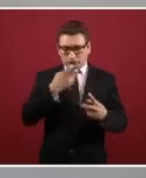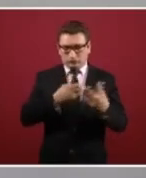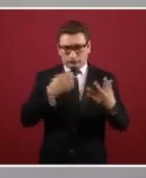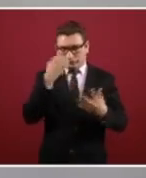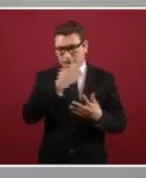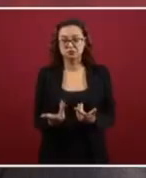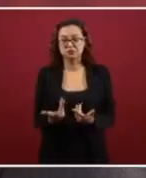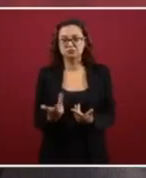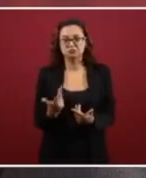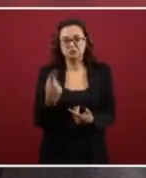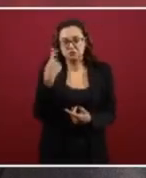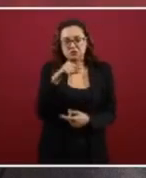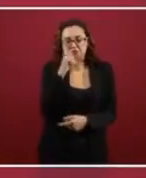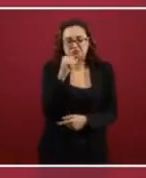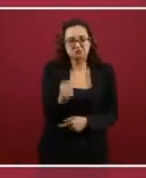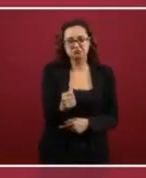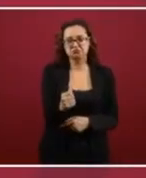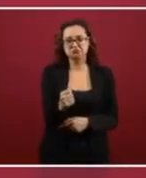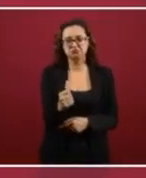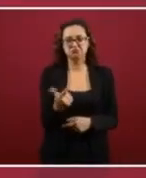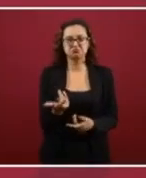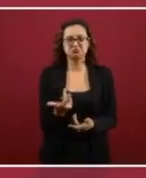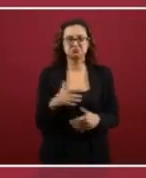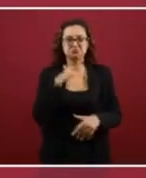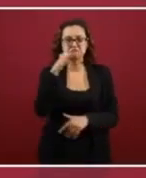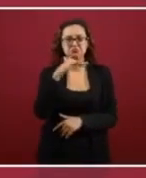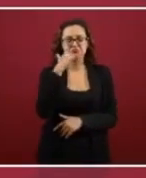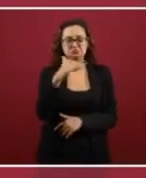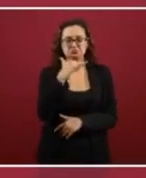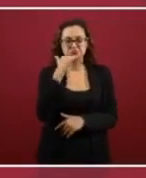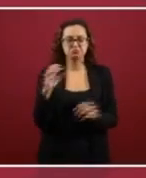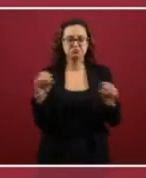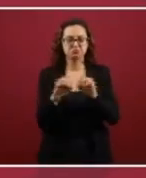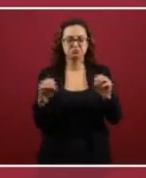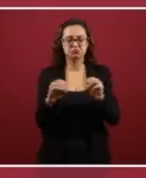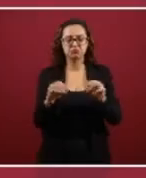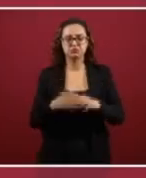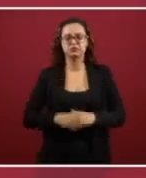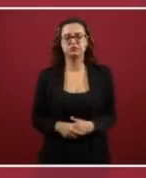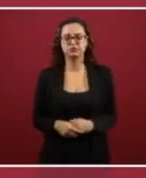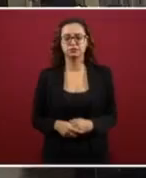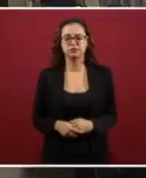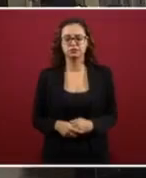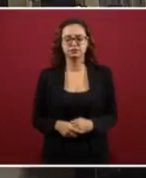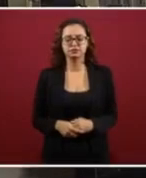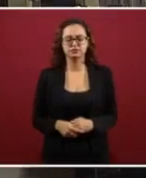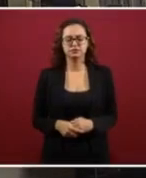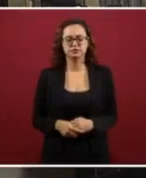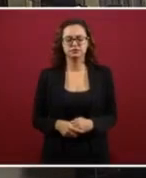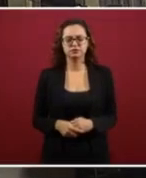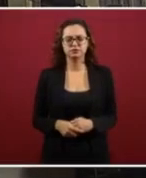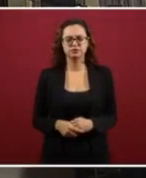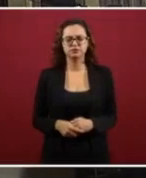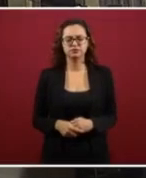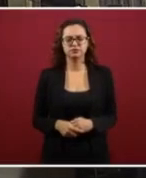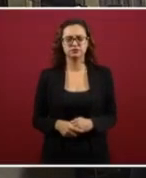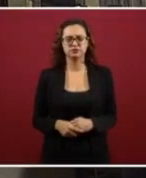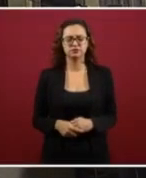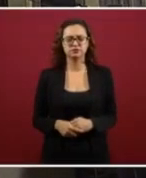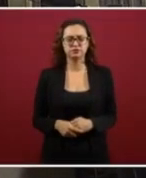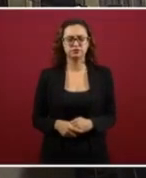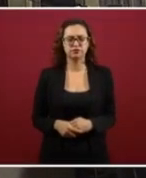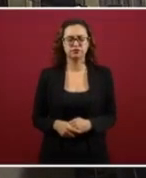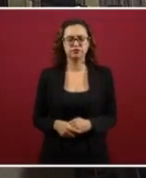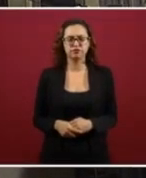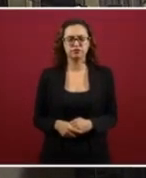analizando bien. Sobre la información de que presuntamente familiares del gobernador de Morelos, Cuauhtémoc Blanco, están en la nómina